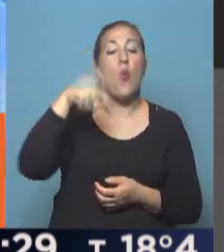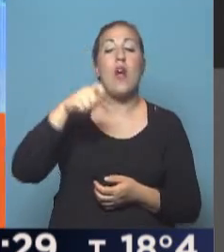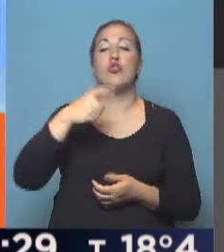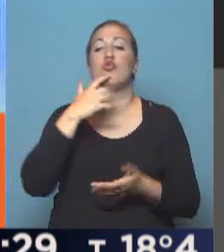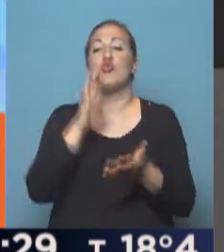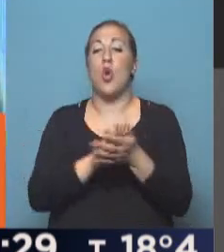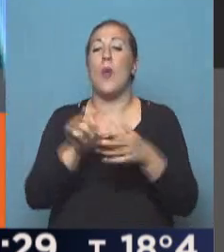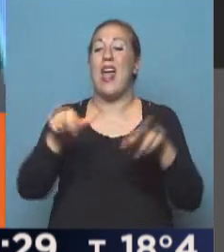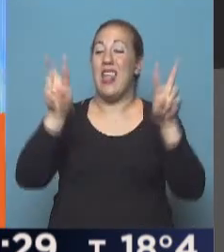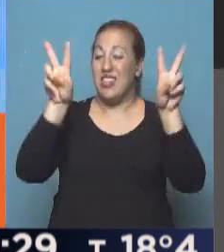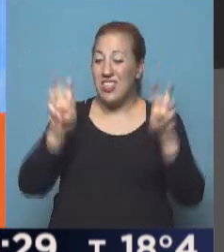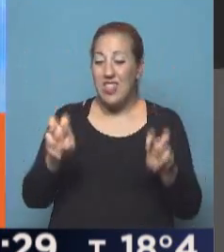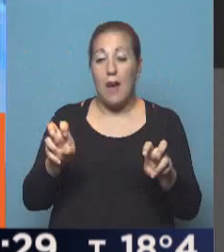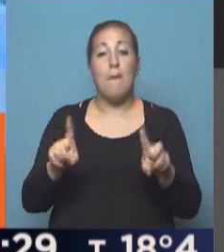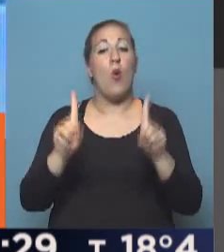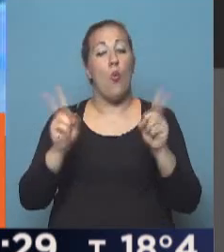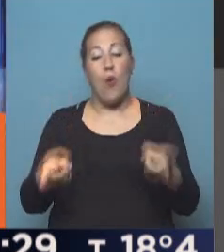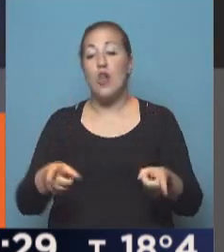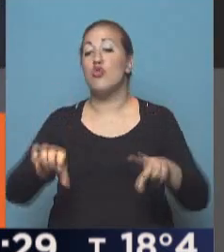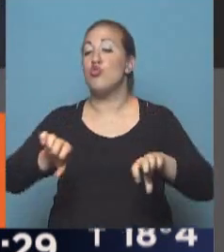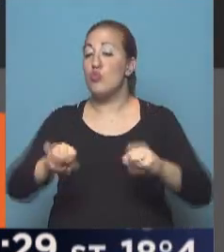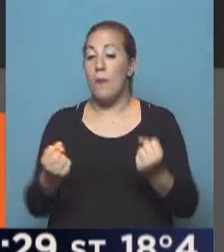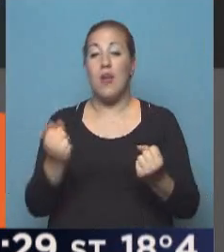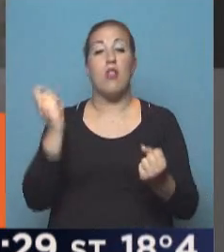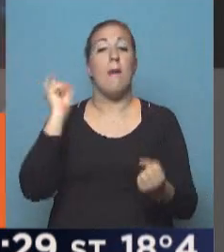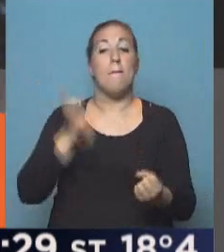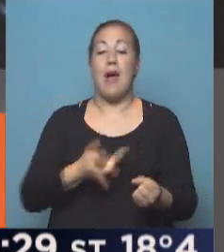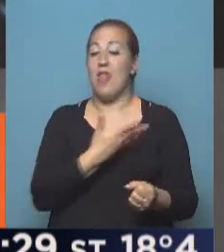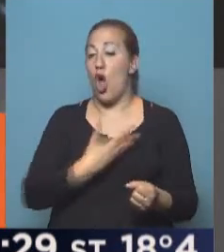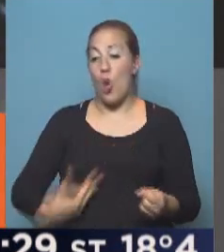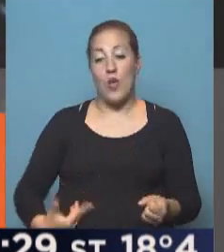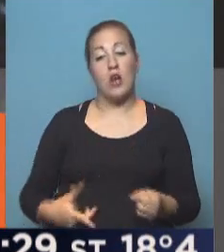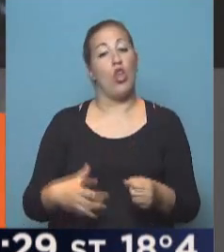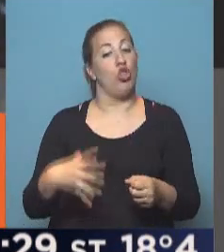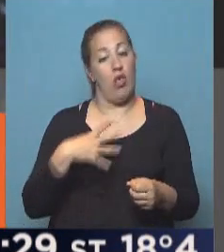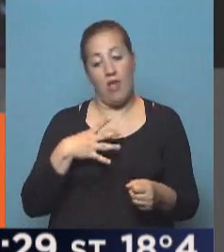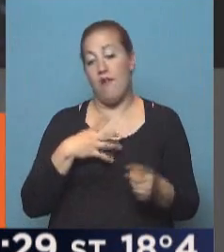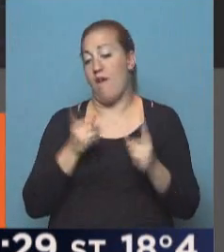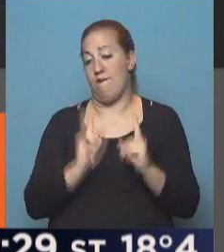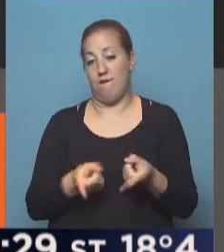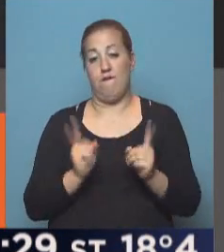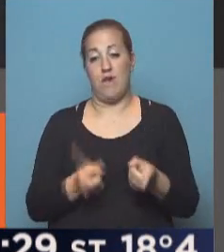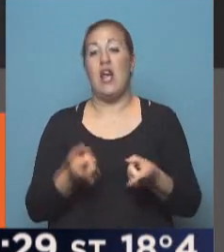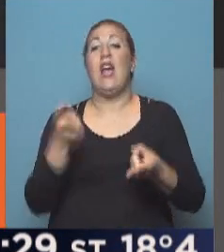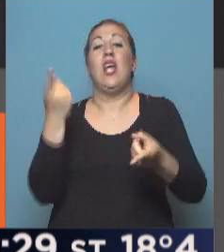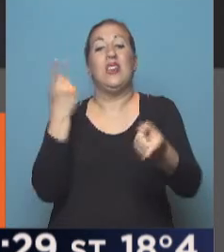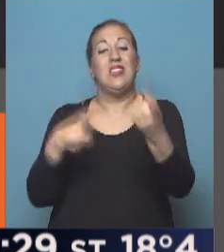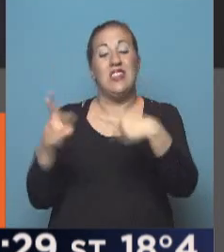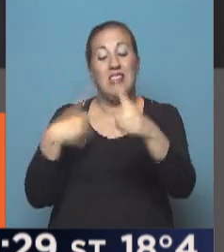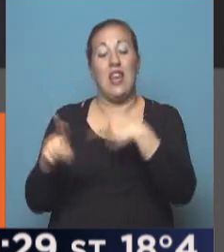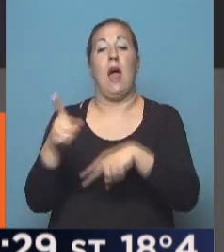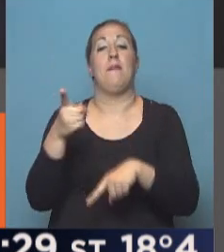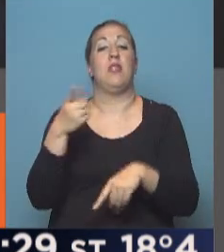este tema la suspensión dispuesta por el gobierno sigue en pie y por tanto durante la tramitación del proceso judicial